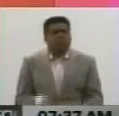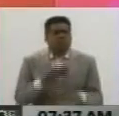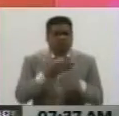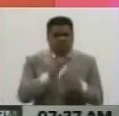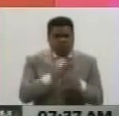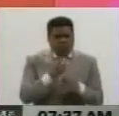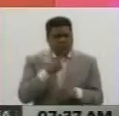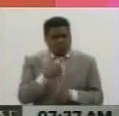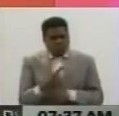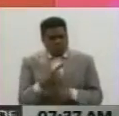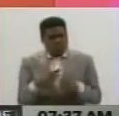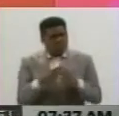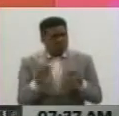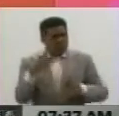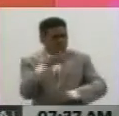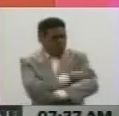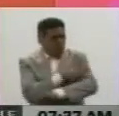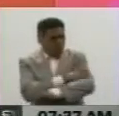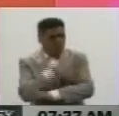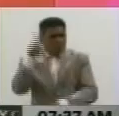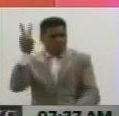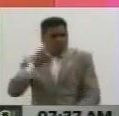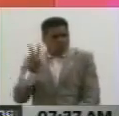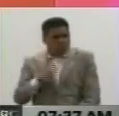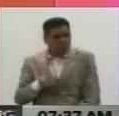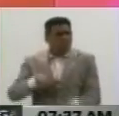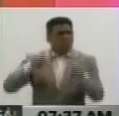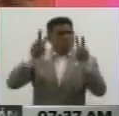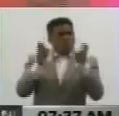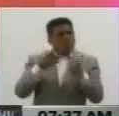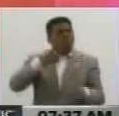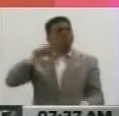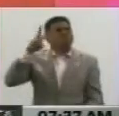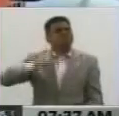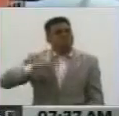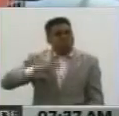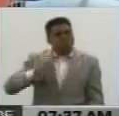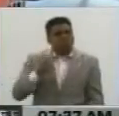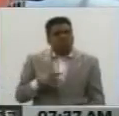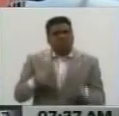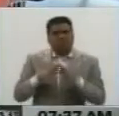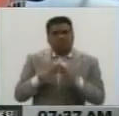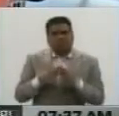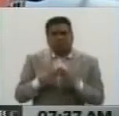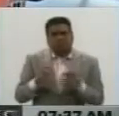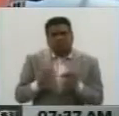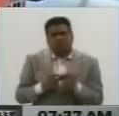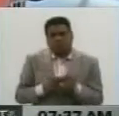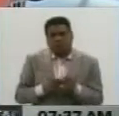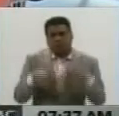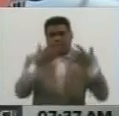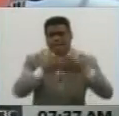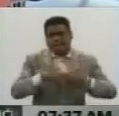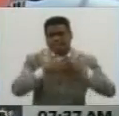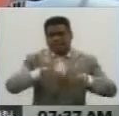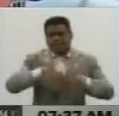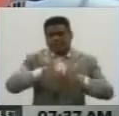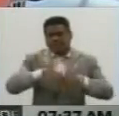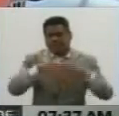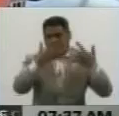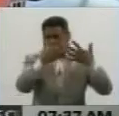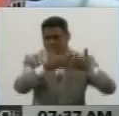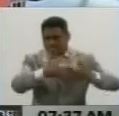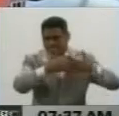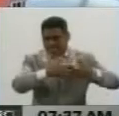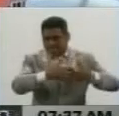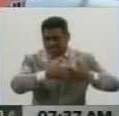bolivariano y la oposición venezolana, está un tema real, auténtico, que es la certificación, que son las empresas internacionales, así como se hizo hace 8 años con la faja